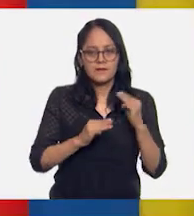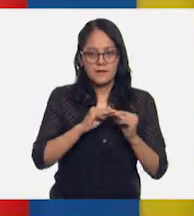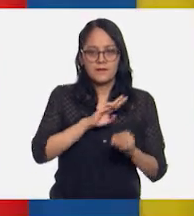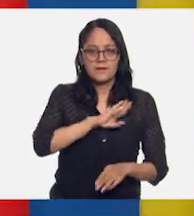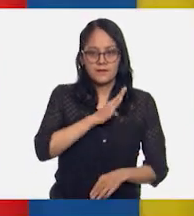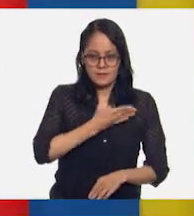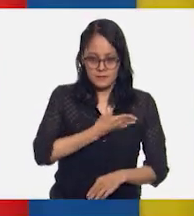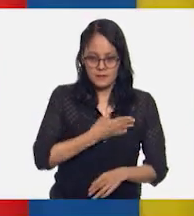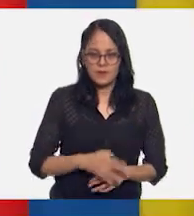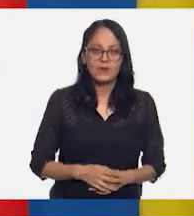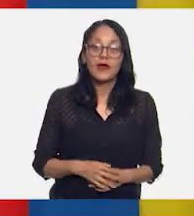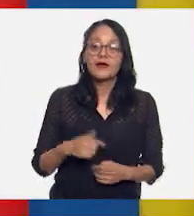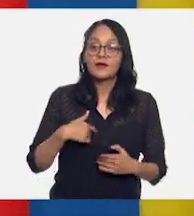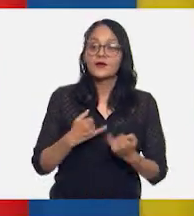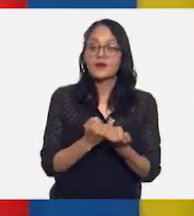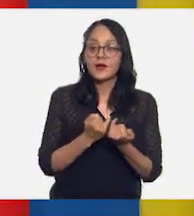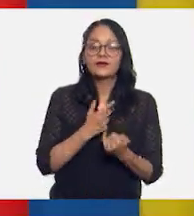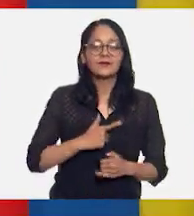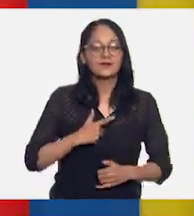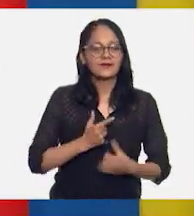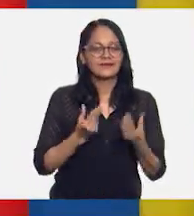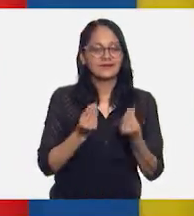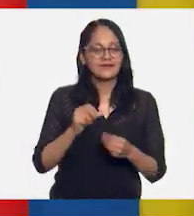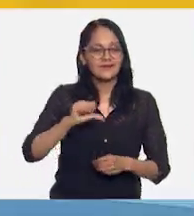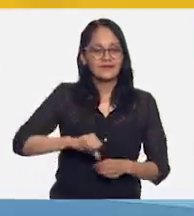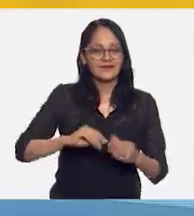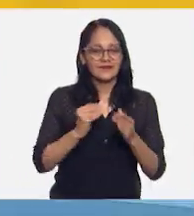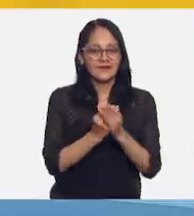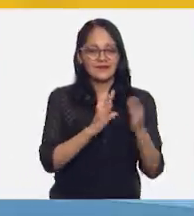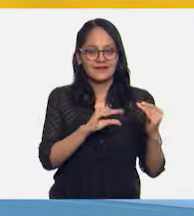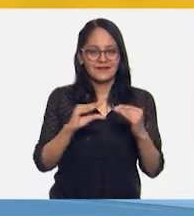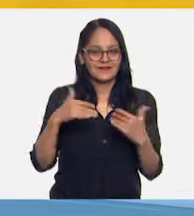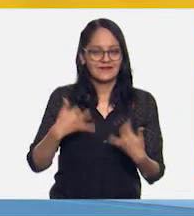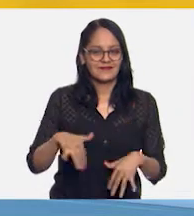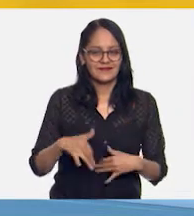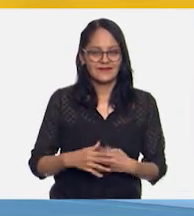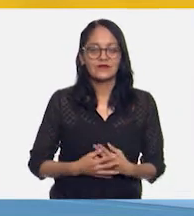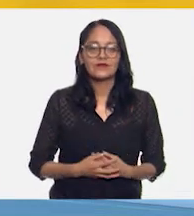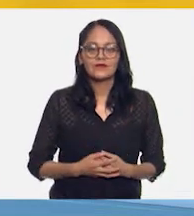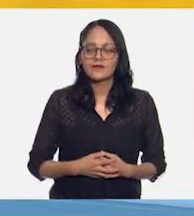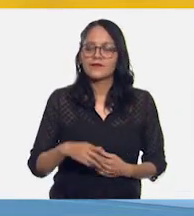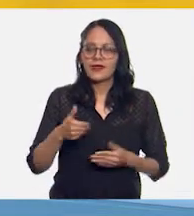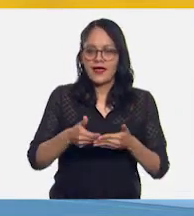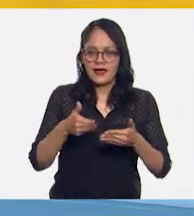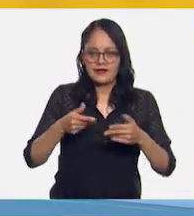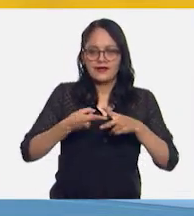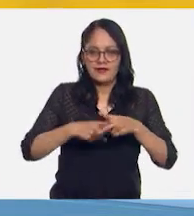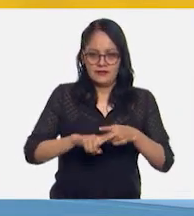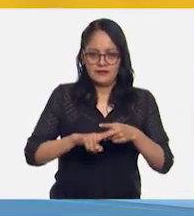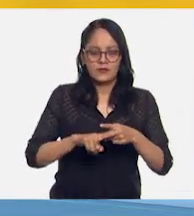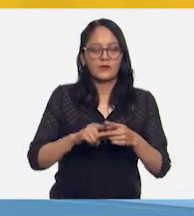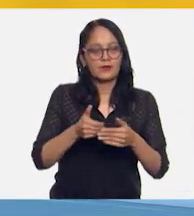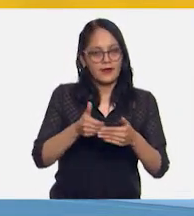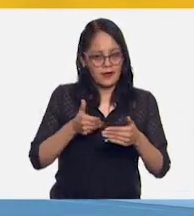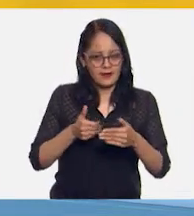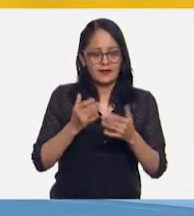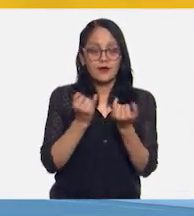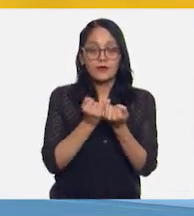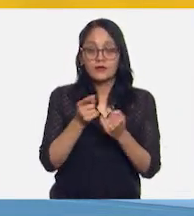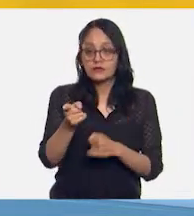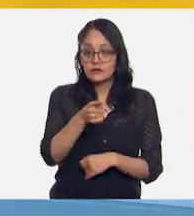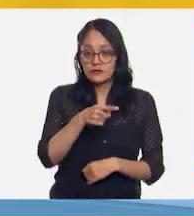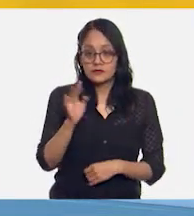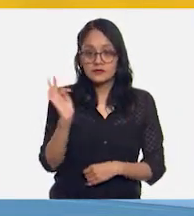me emociona muchísimo comenzar con esta clase, Gaby. Antes de iniciar propiamente, les recuerdo que si por algún motivo no